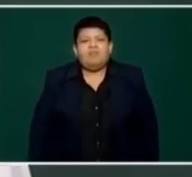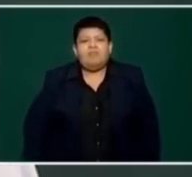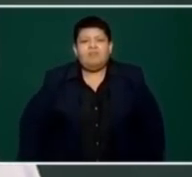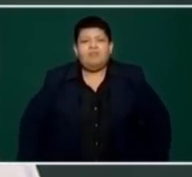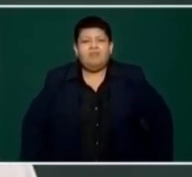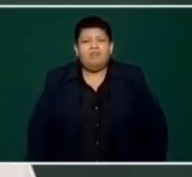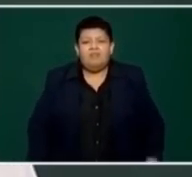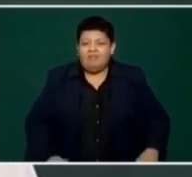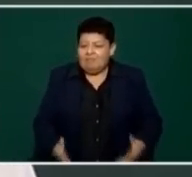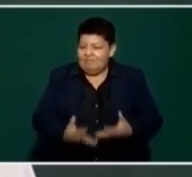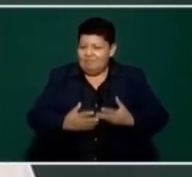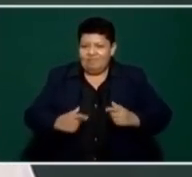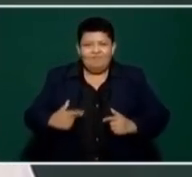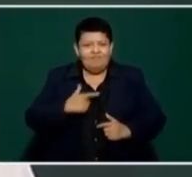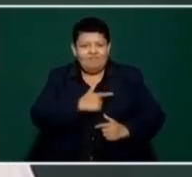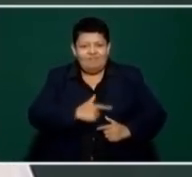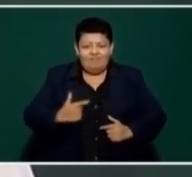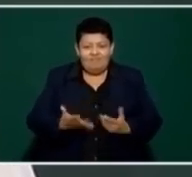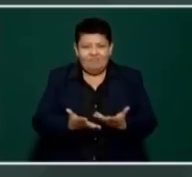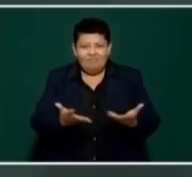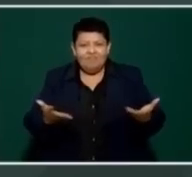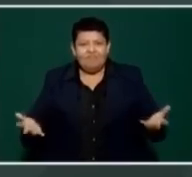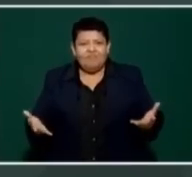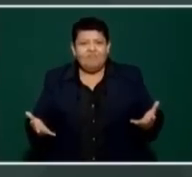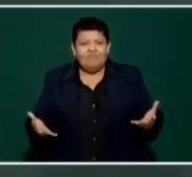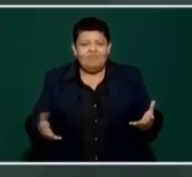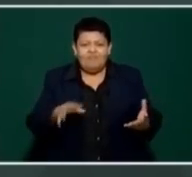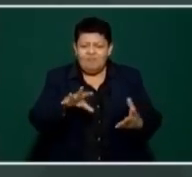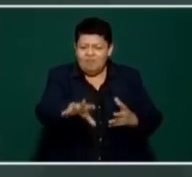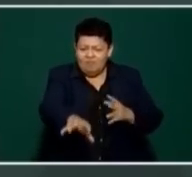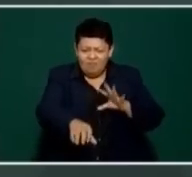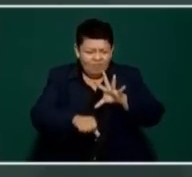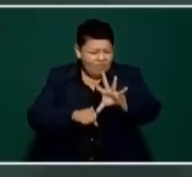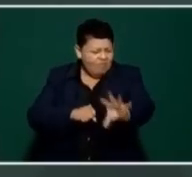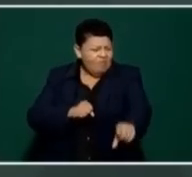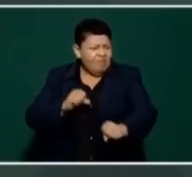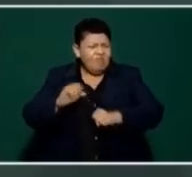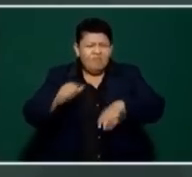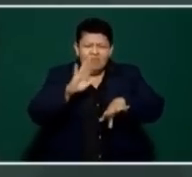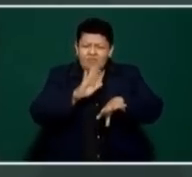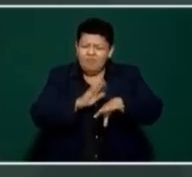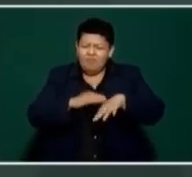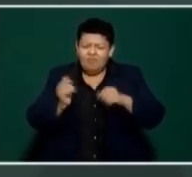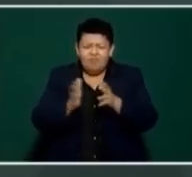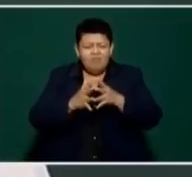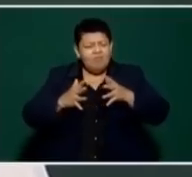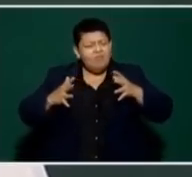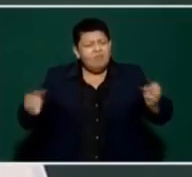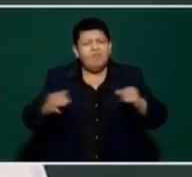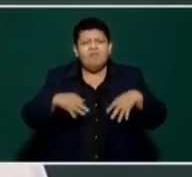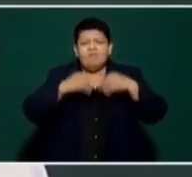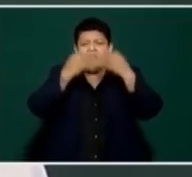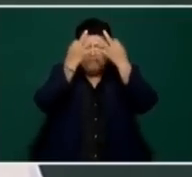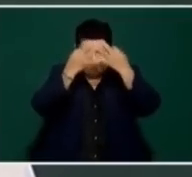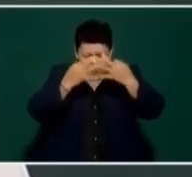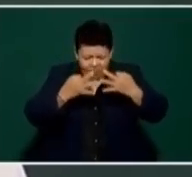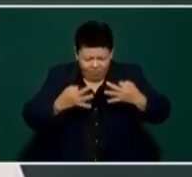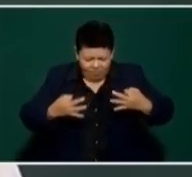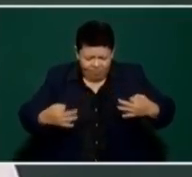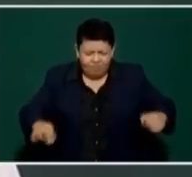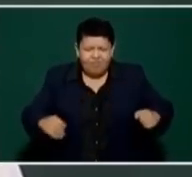a sus anchas, el saqueo más grande que se haya cometido en la historia de